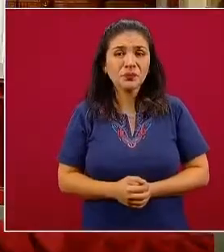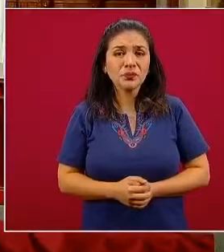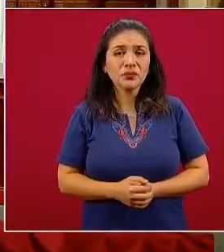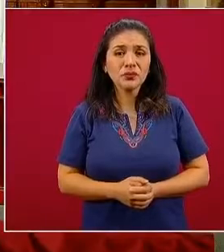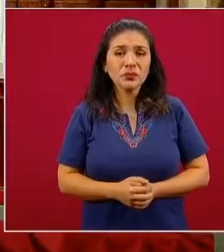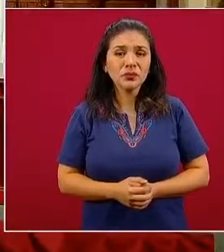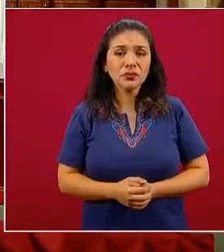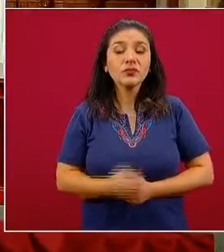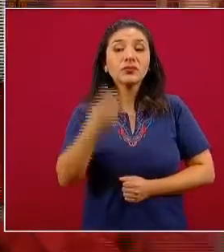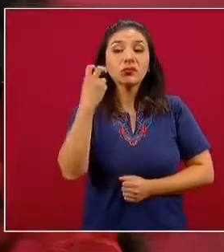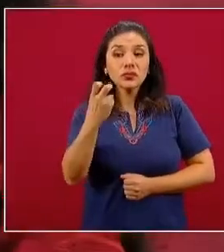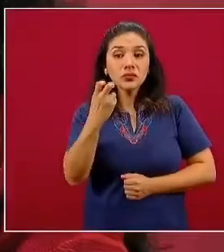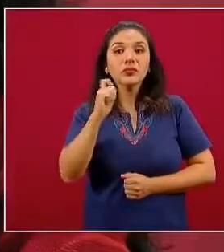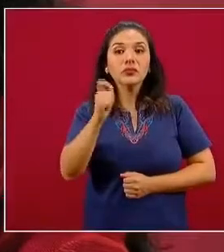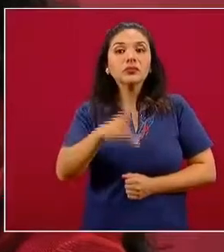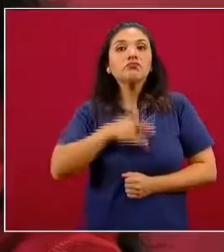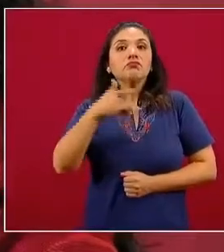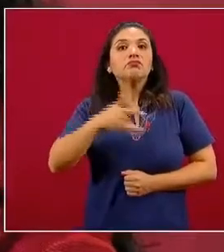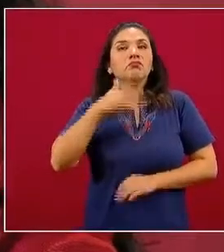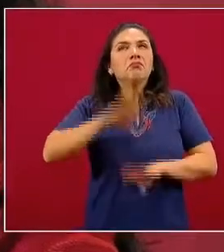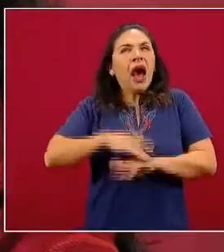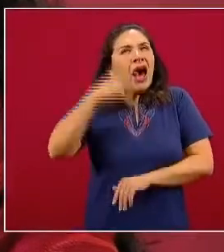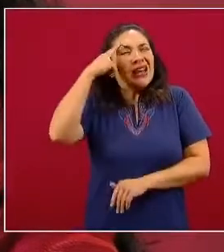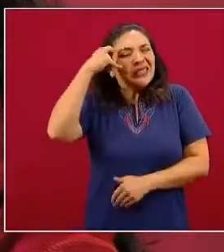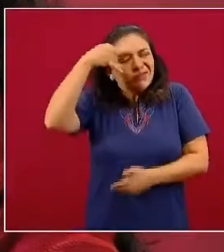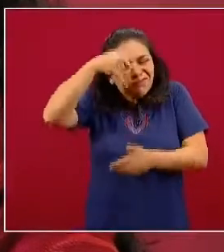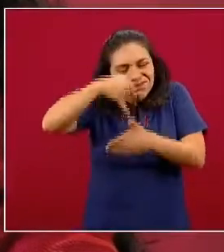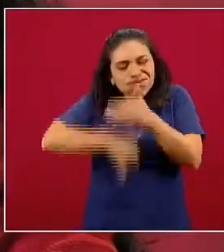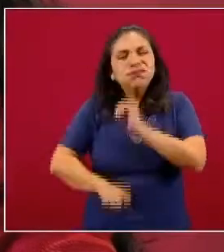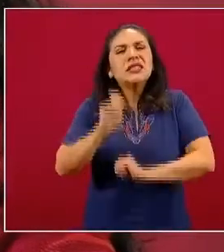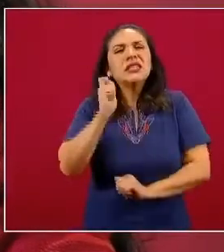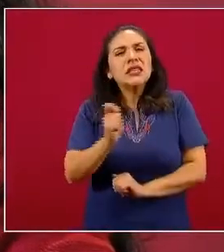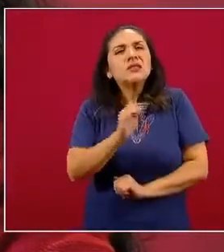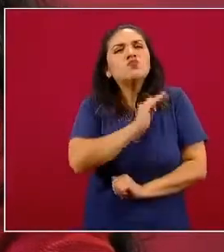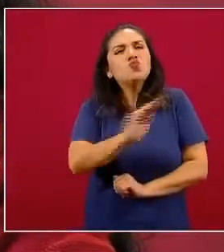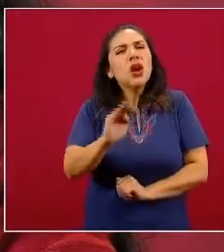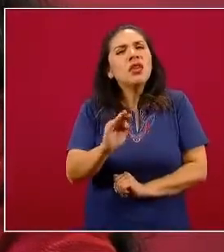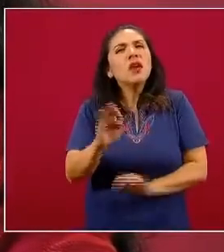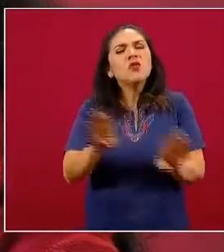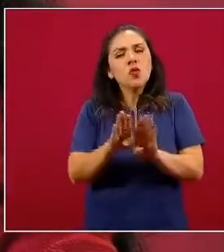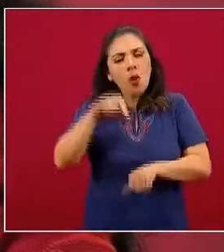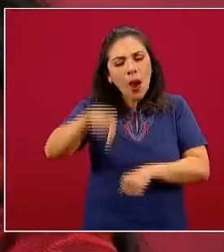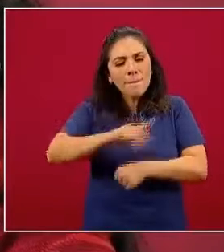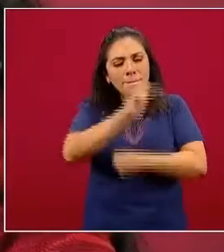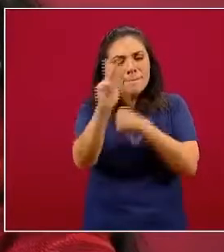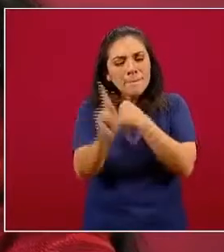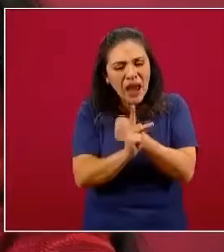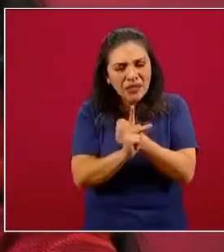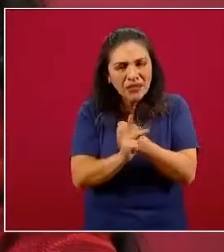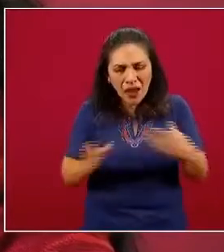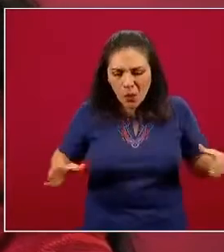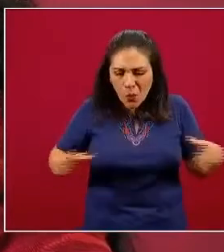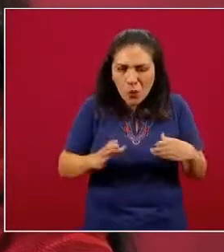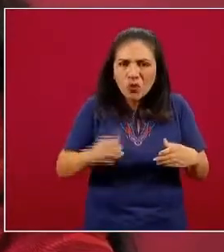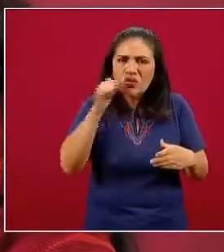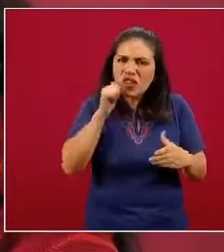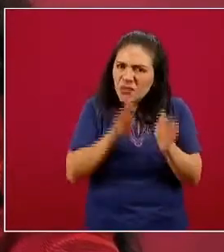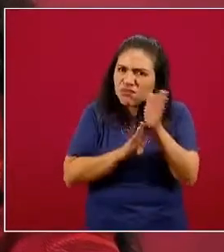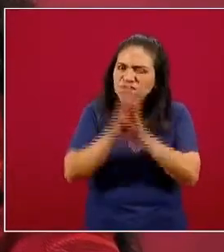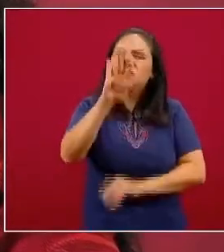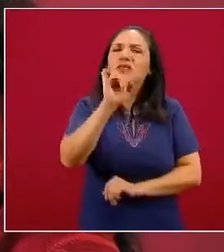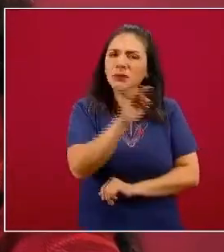Esto nos lleva a la conciencia profunda de lo que nos puede sembrar como país, y como país siempre salimos